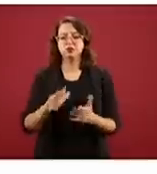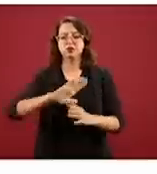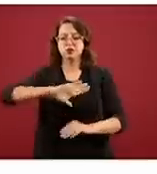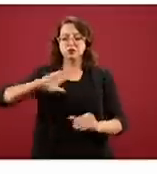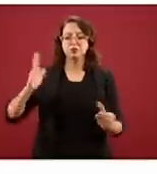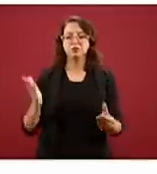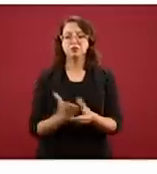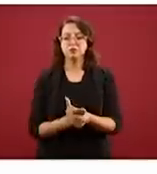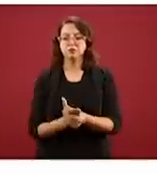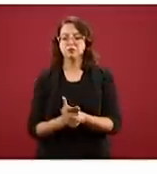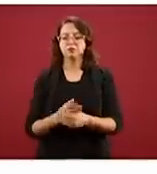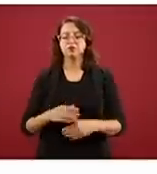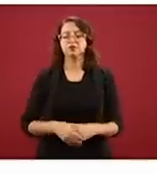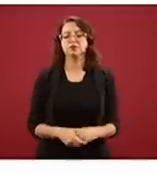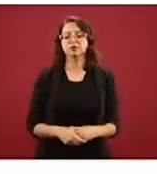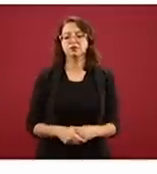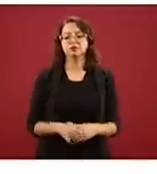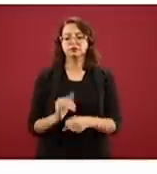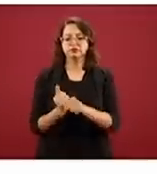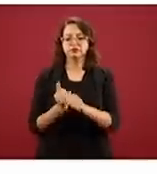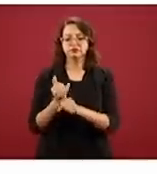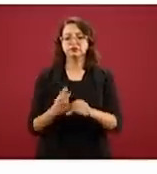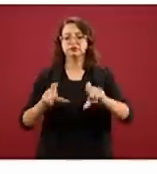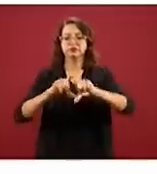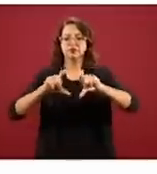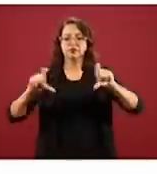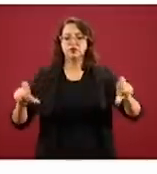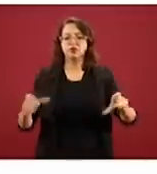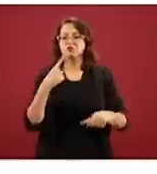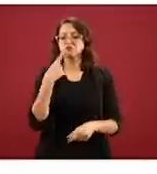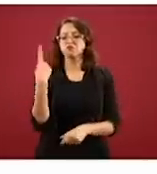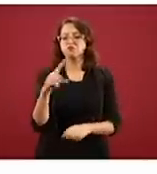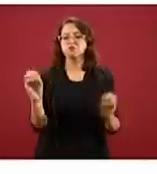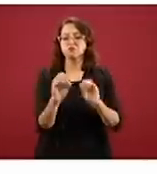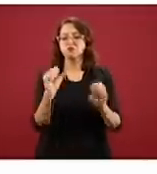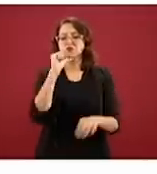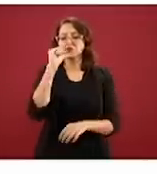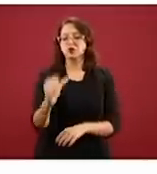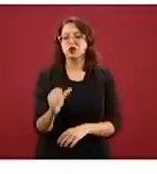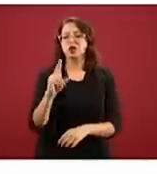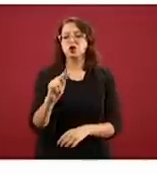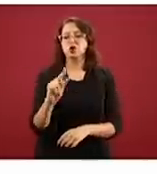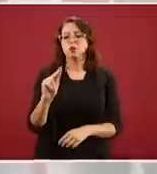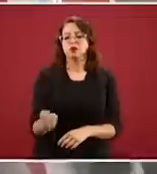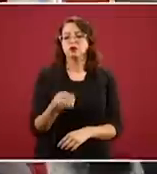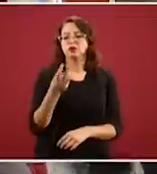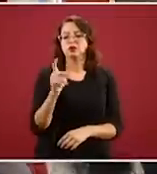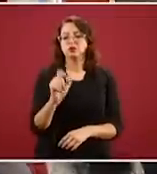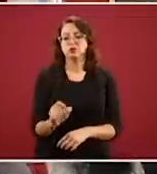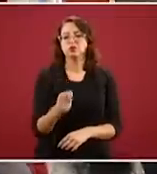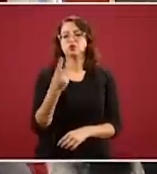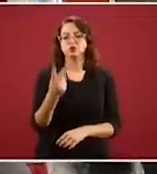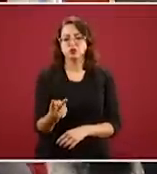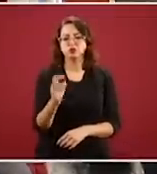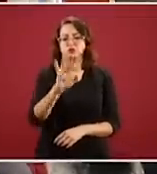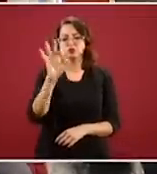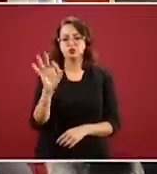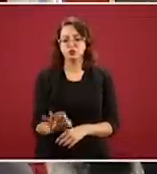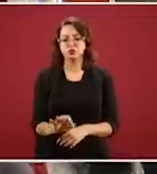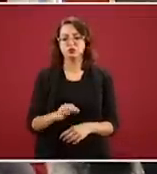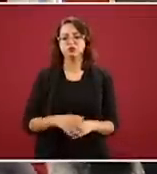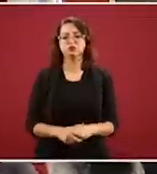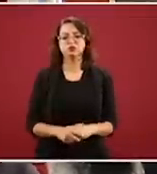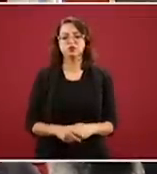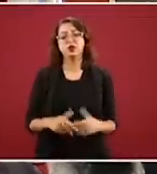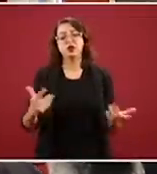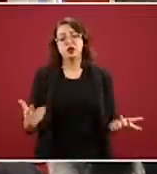carpeta de investigación. La cifra negra, 93.2. Esperaremos, obviamente, los resultados